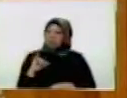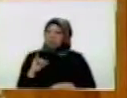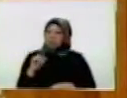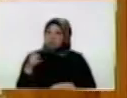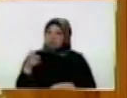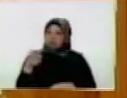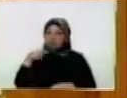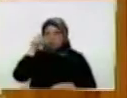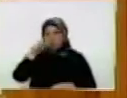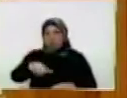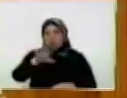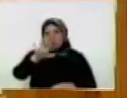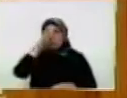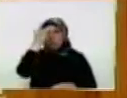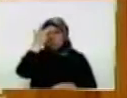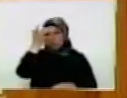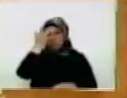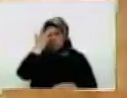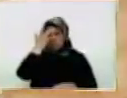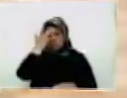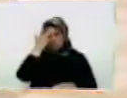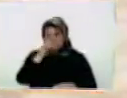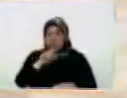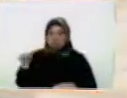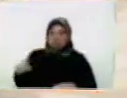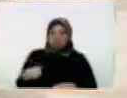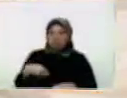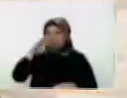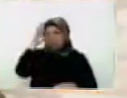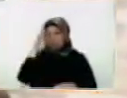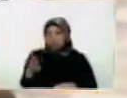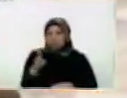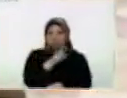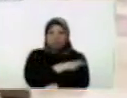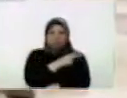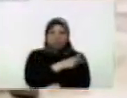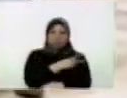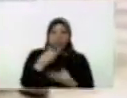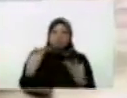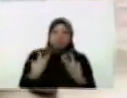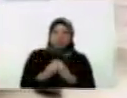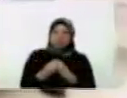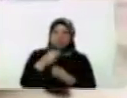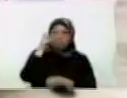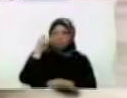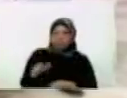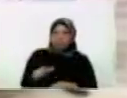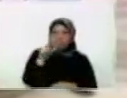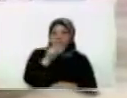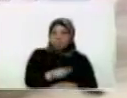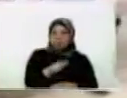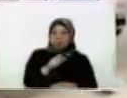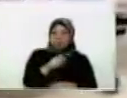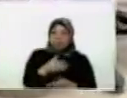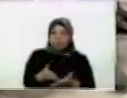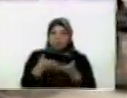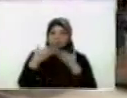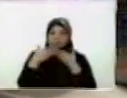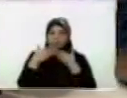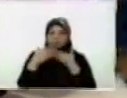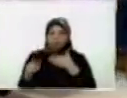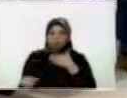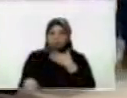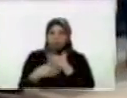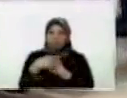es un 4 de febrero. Esta vez no solo los militares, sino acompañados del pueblo, logramos vencer las